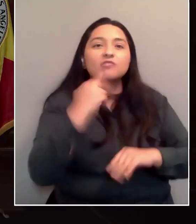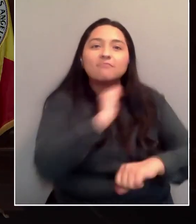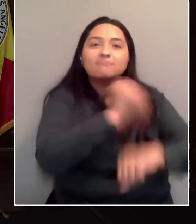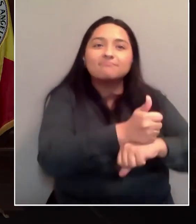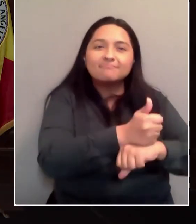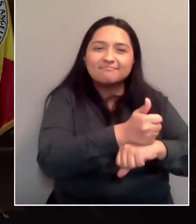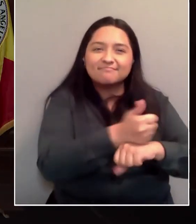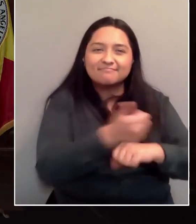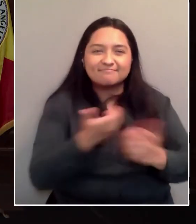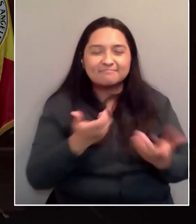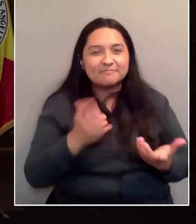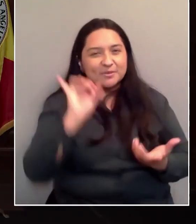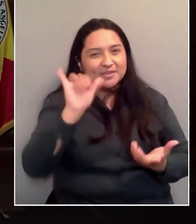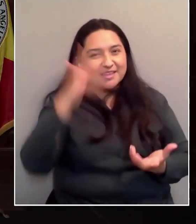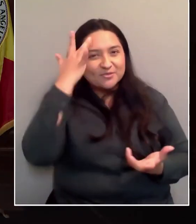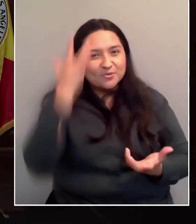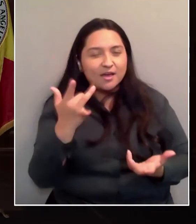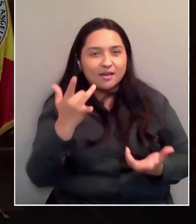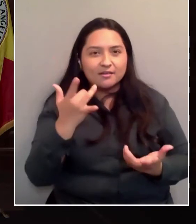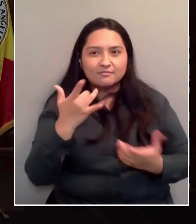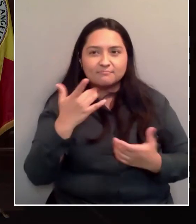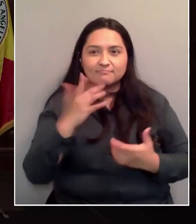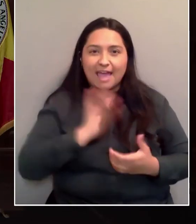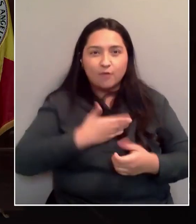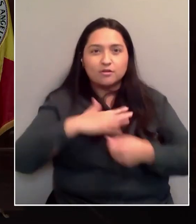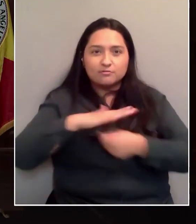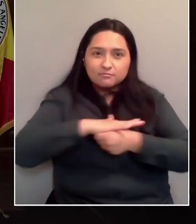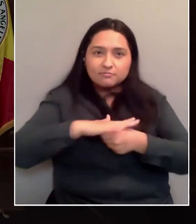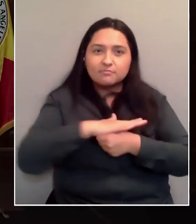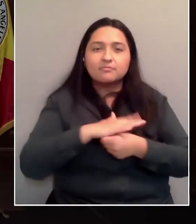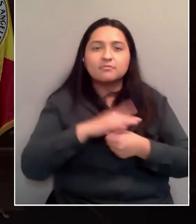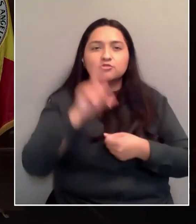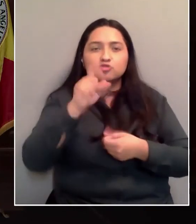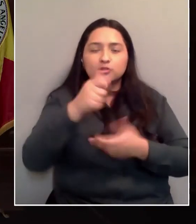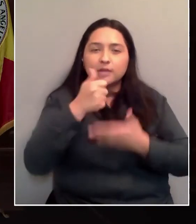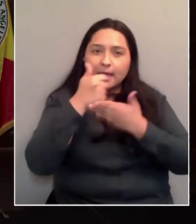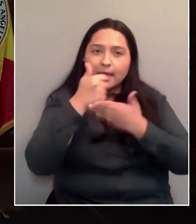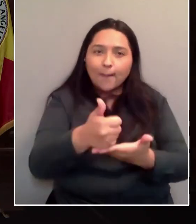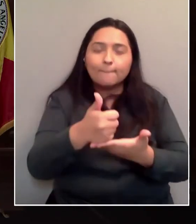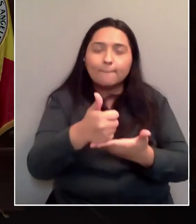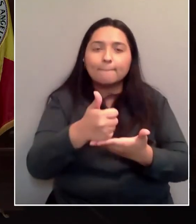condado debe reducir el costo del negocio por estos